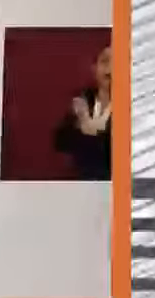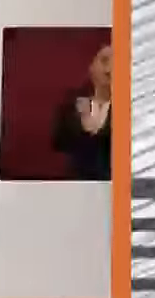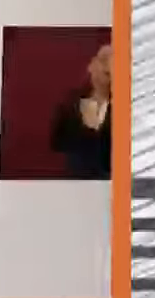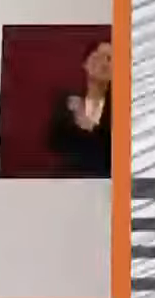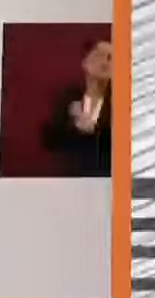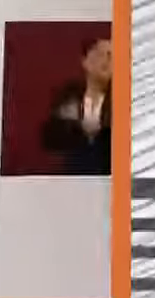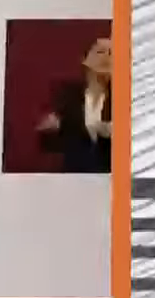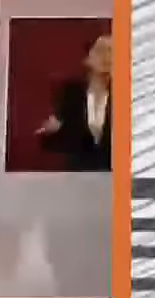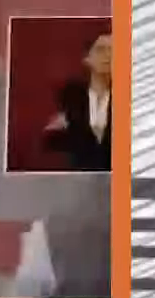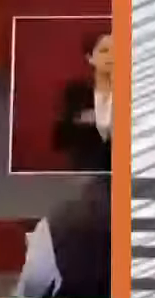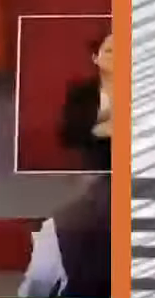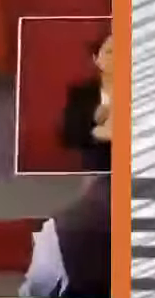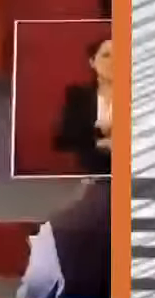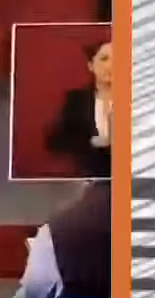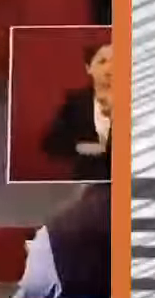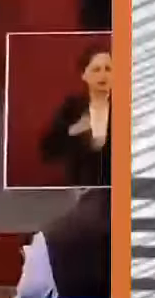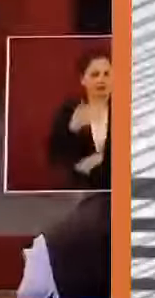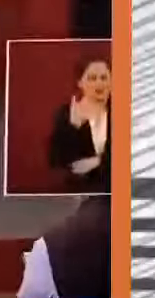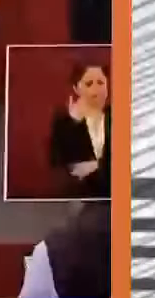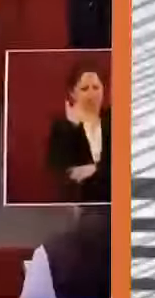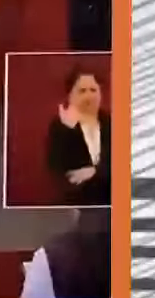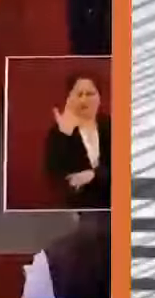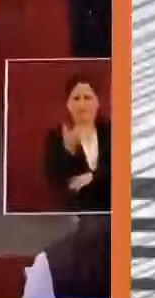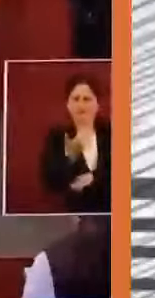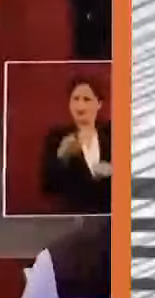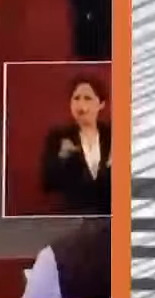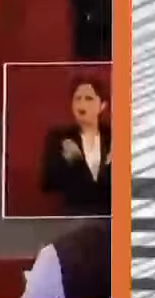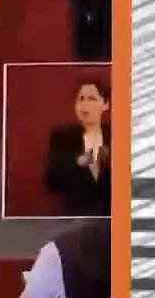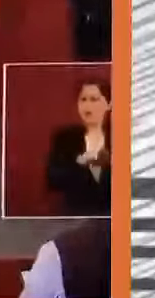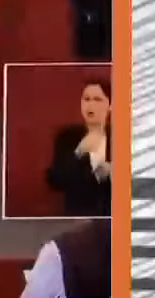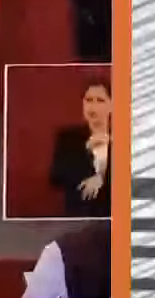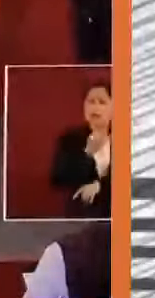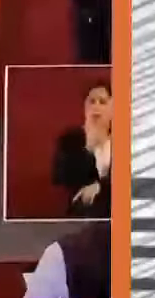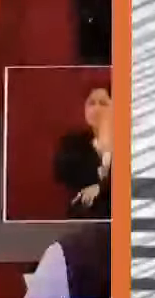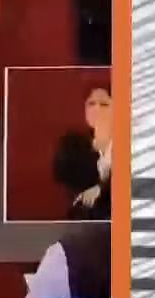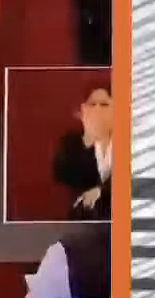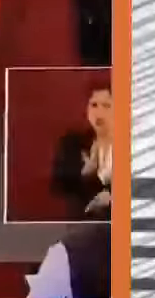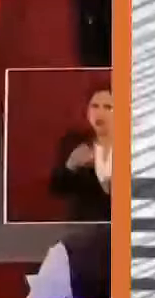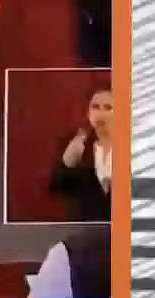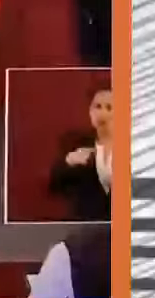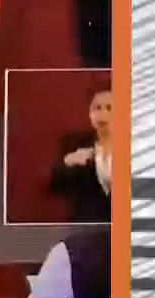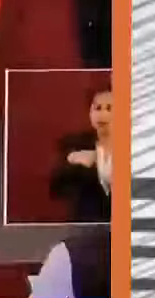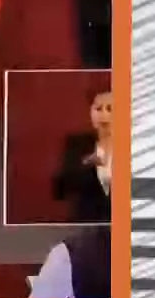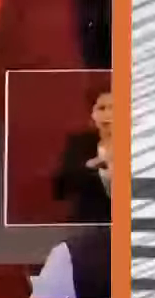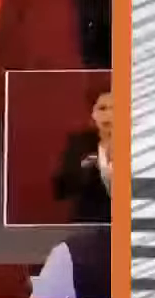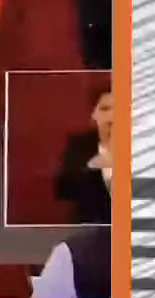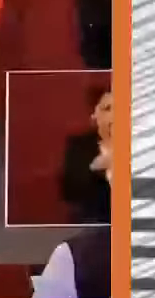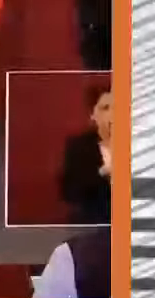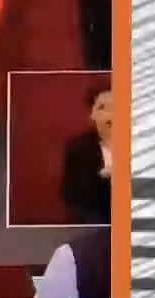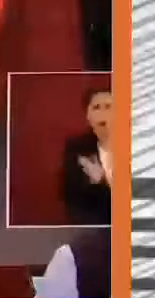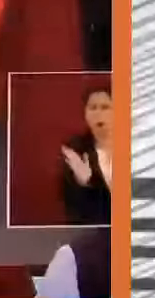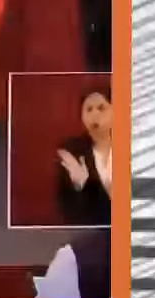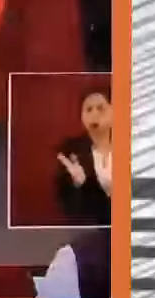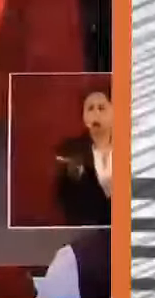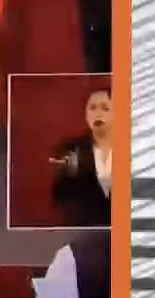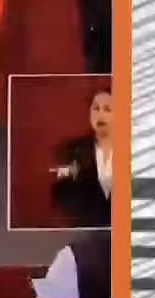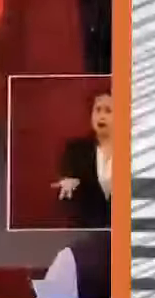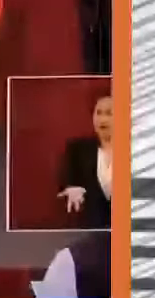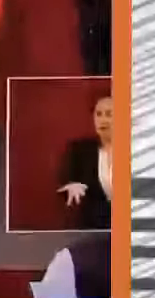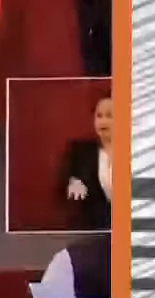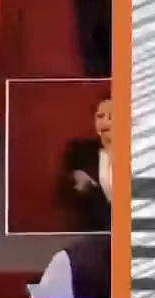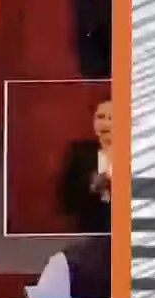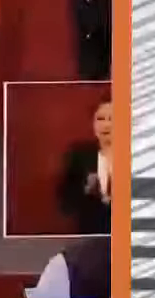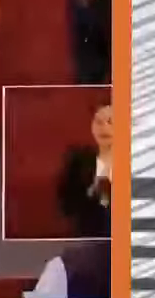se perdieron hacia el cierre del año pasado. Y fue la misma cantaleta de este señor. Culpar a las empresas,